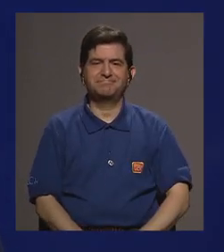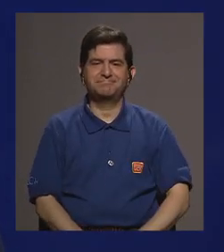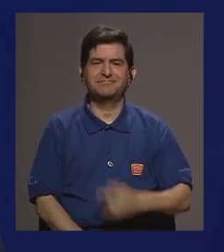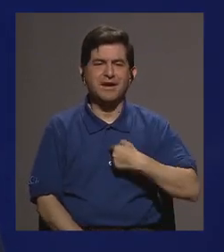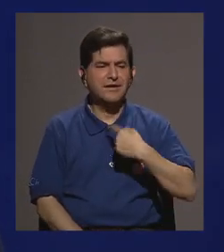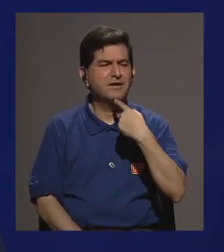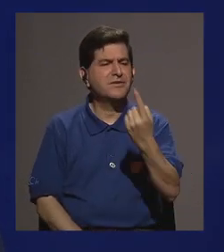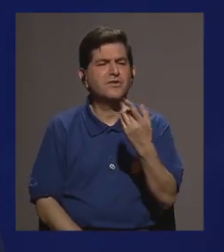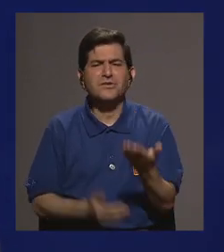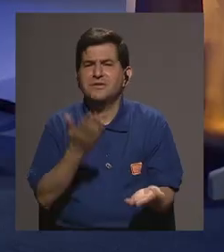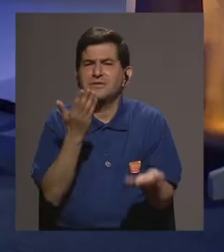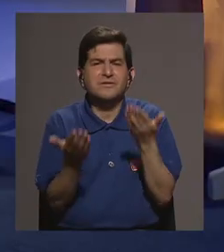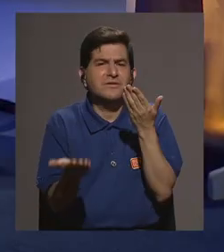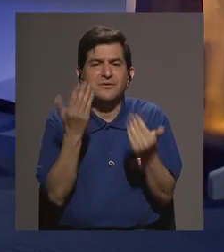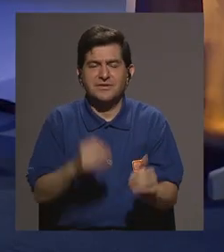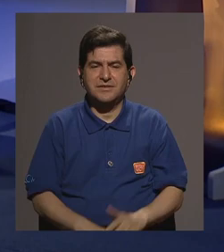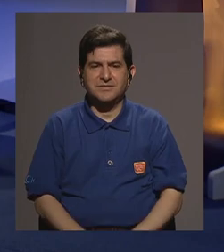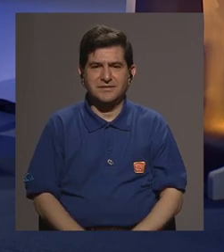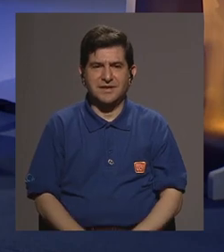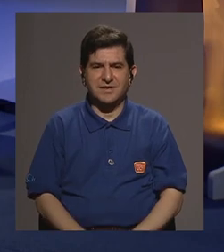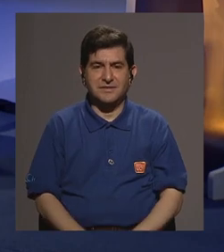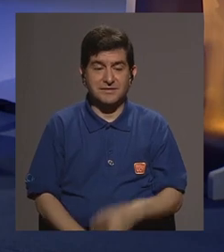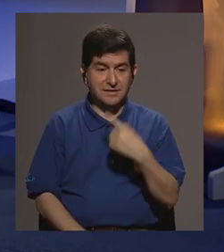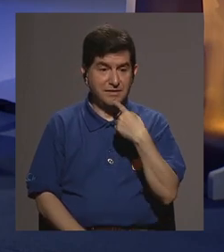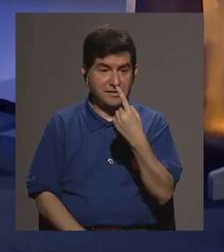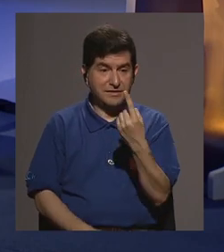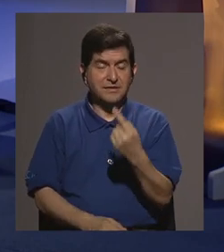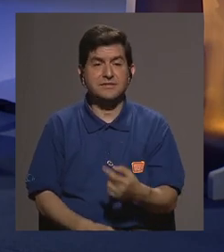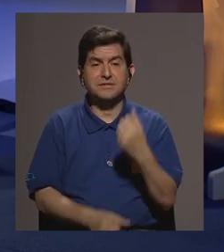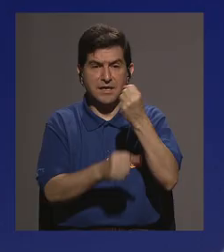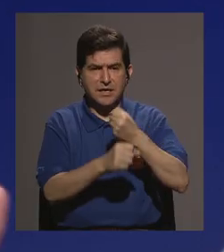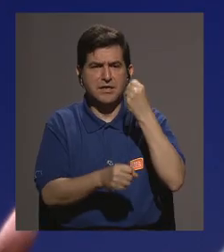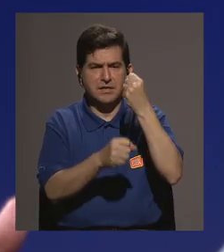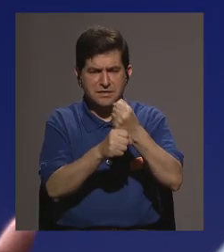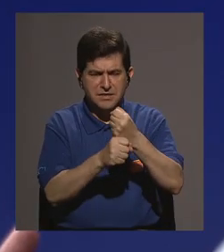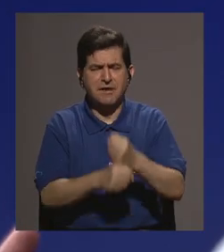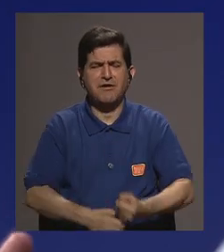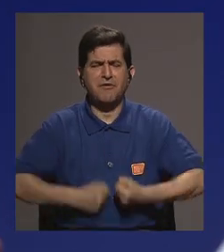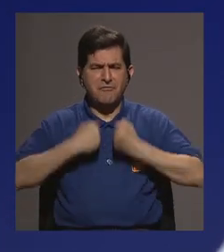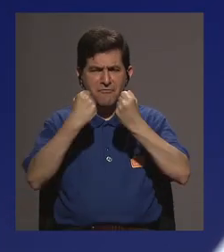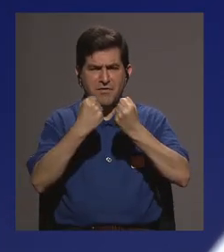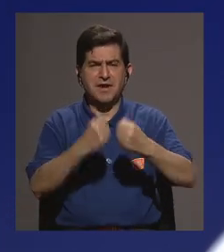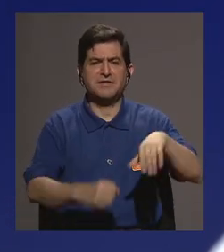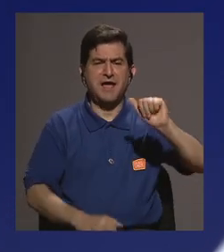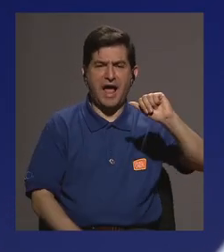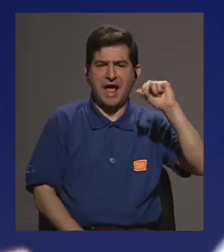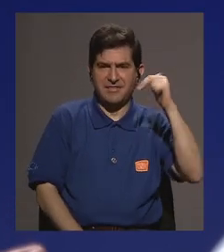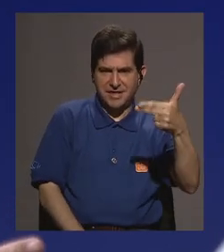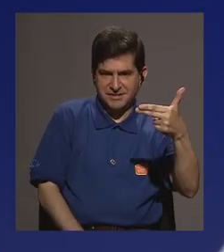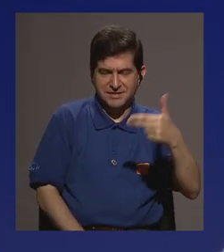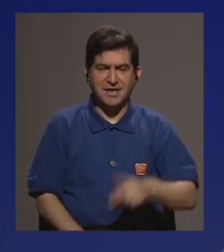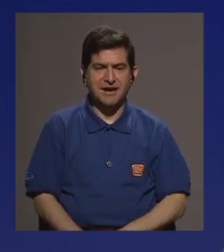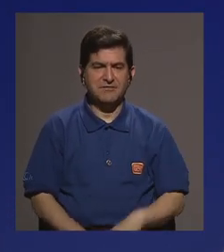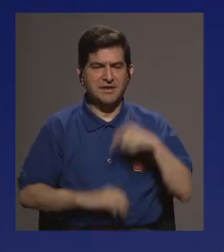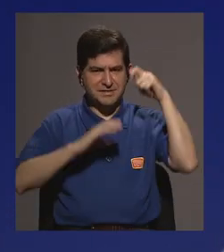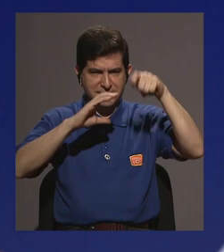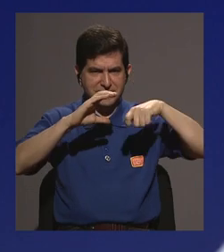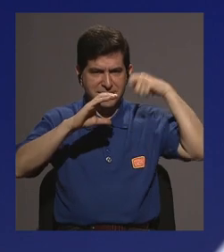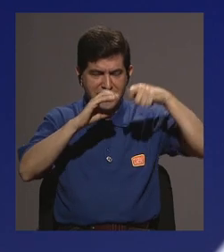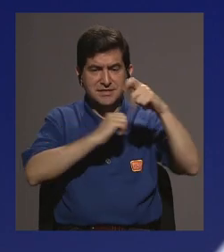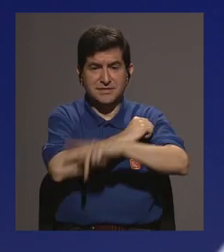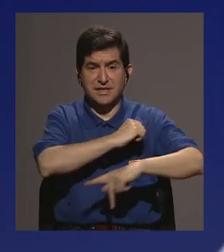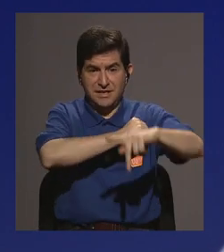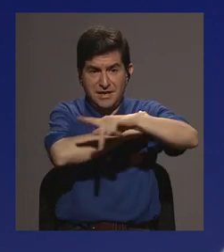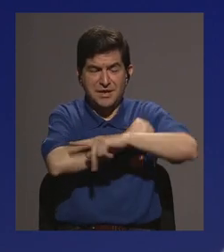pues yo digo que hay que rescatar ese trabajo tesonero es chávez por hacer